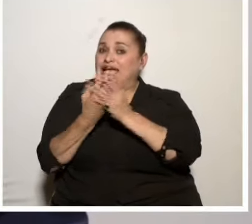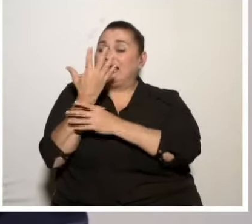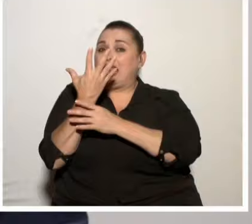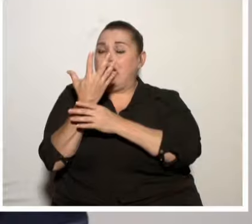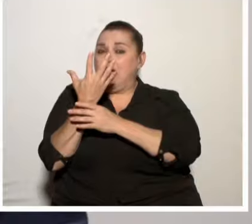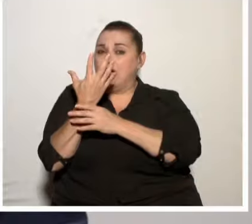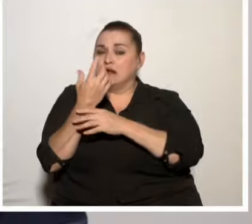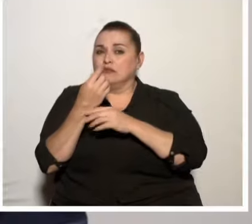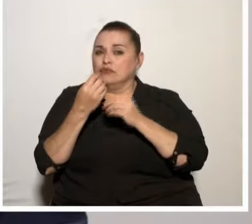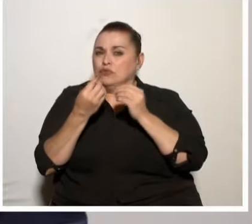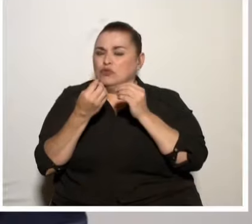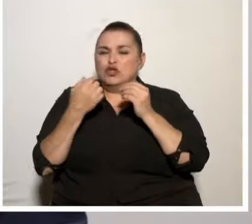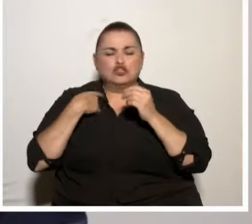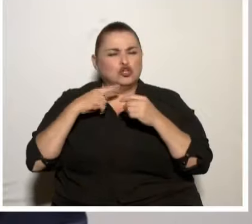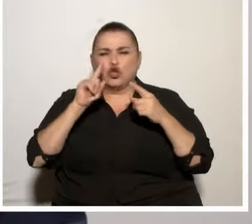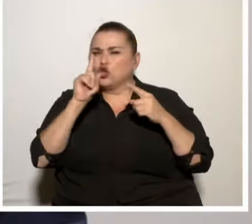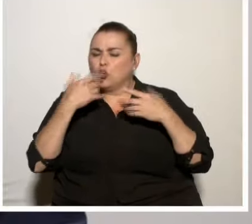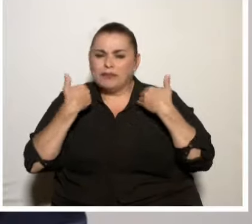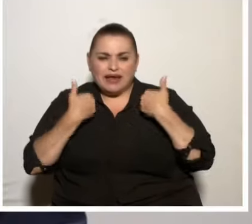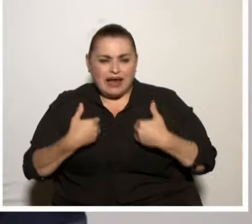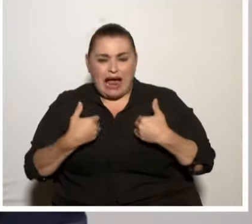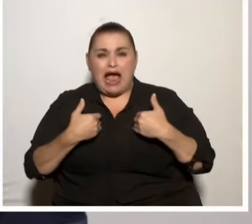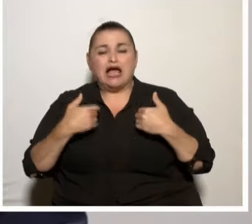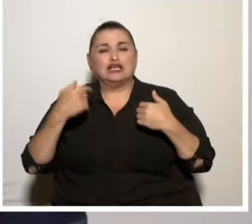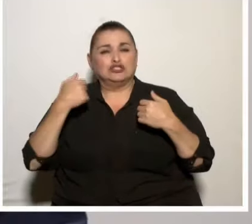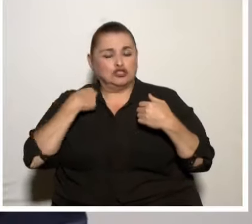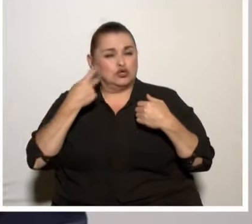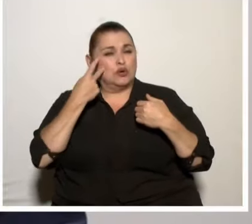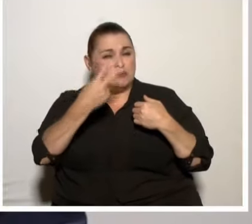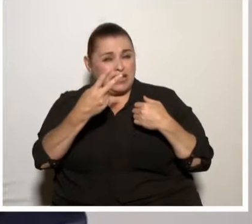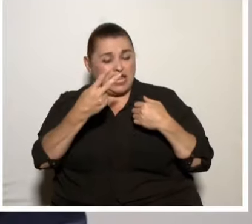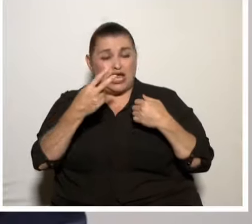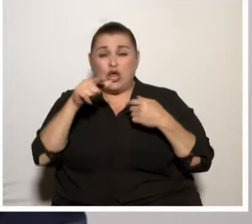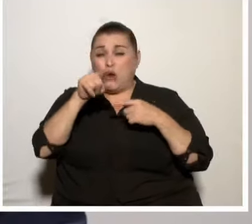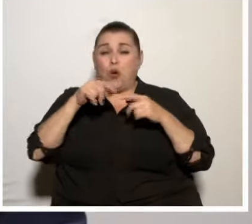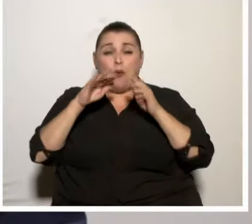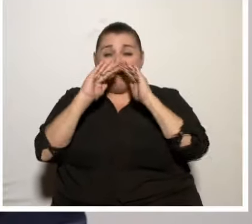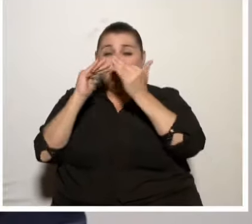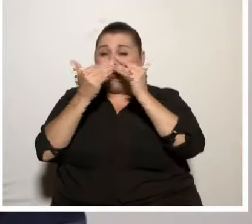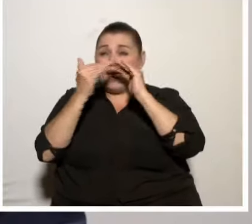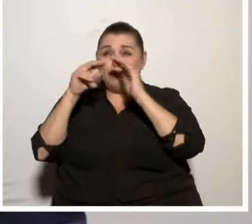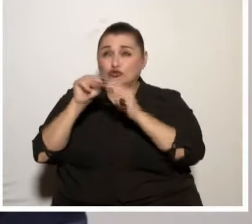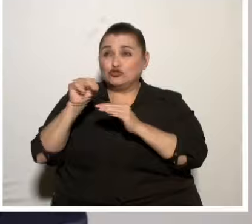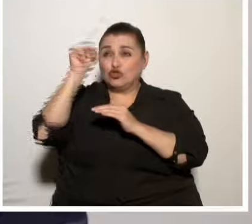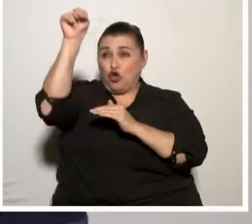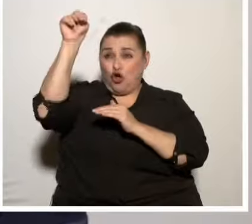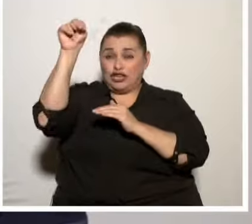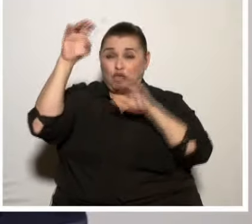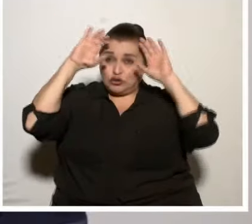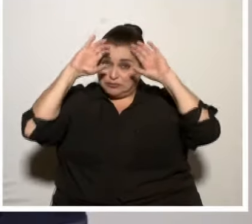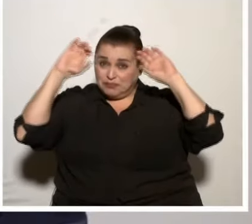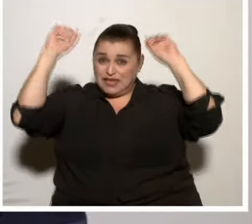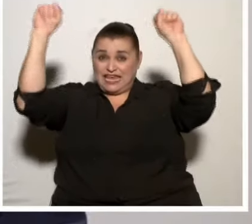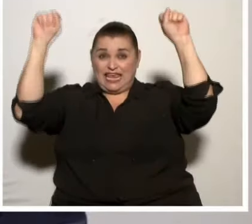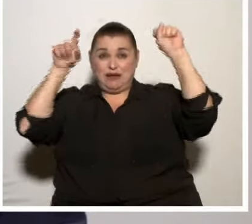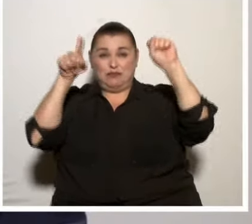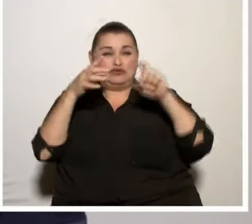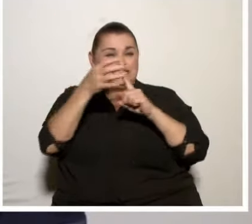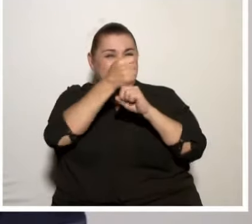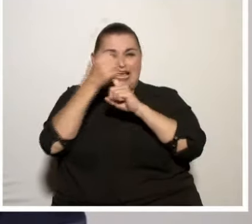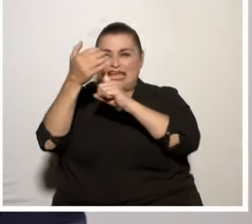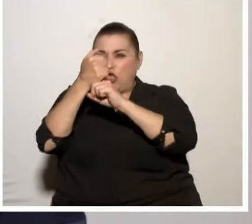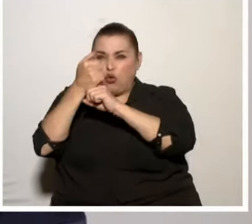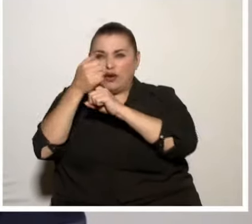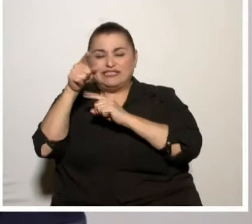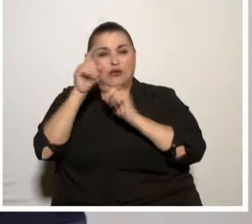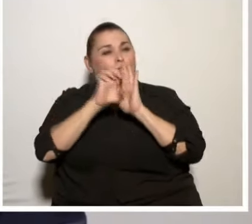cultura. No me canso de decir que aquellos pueblos nórdicos de vikingos que eran saqueadores, vándalos, ahora son un ejemplo de